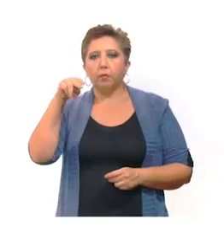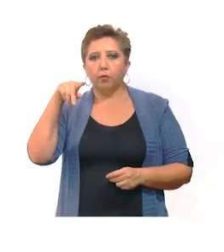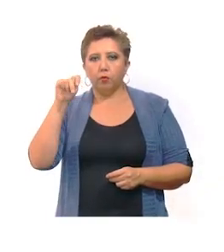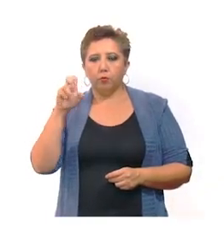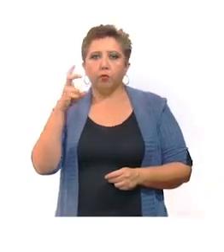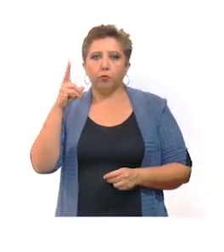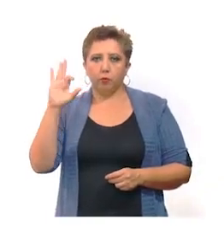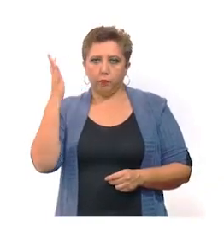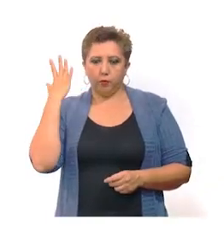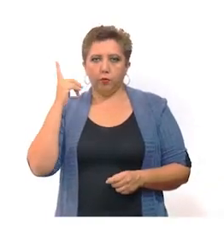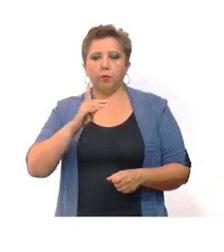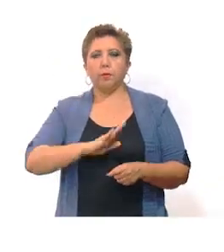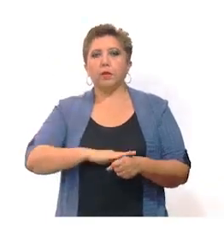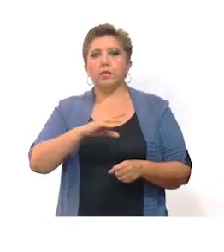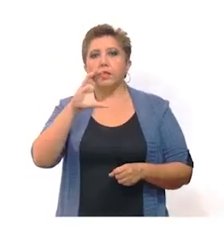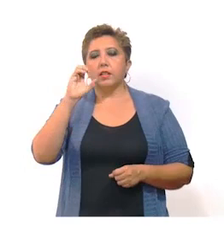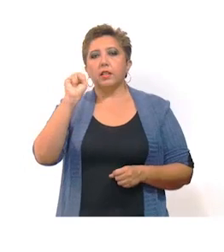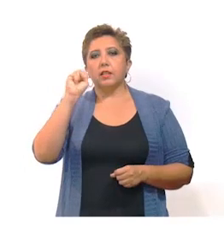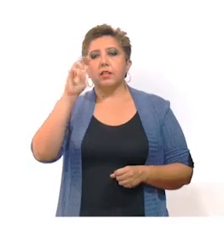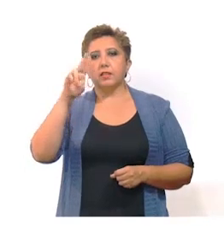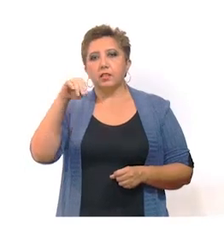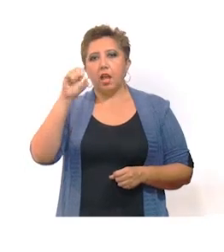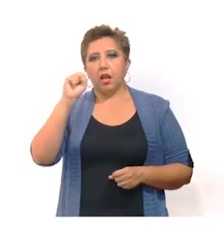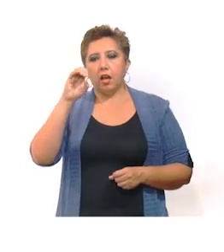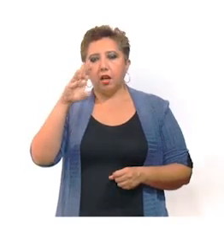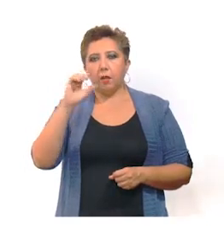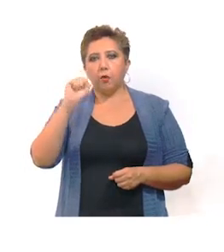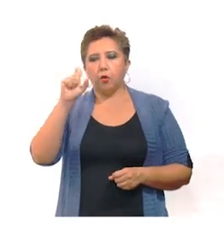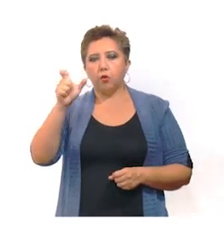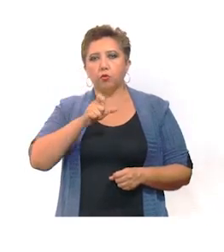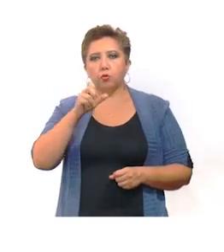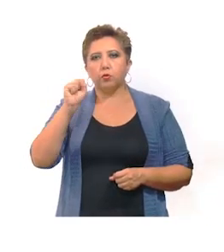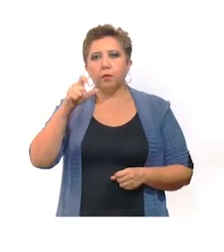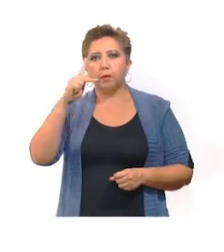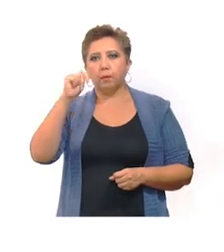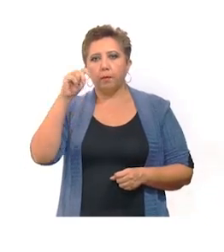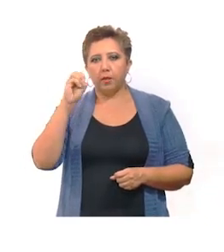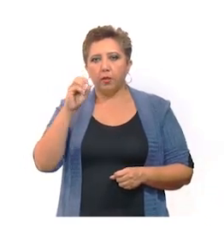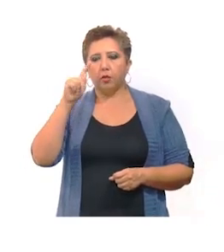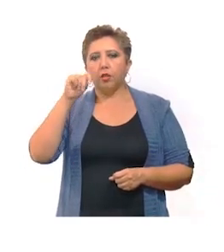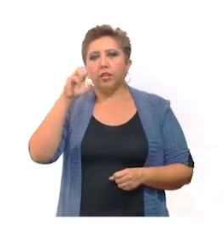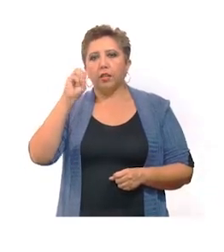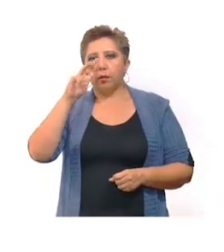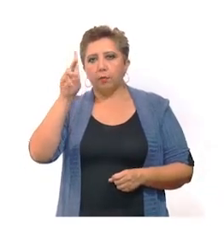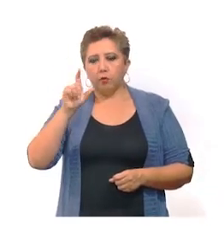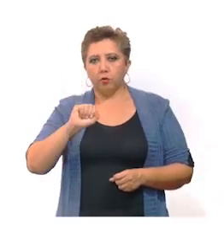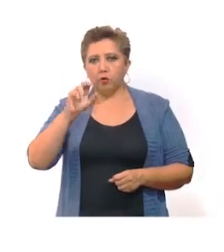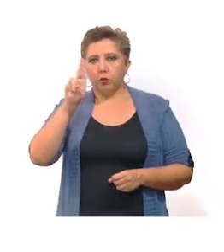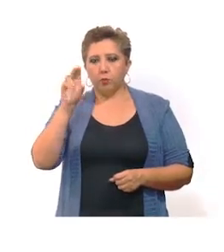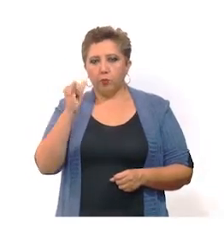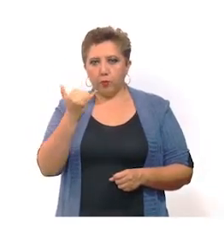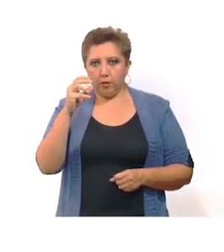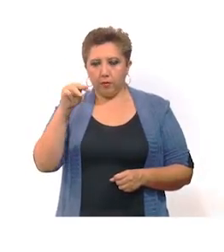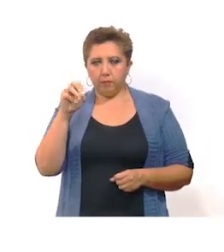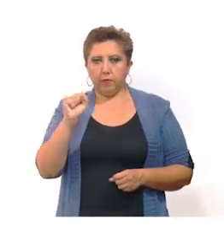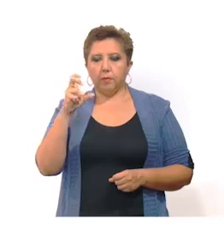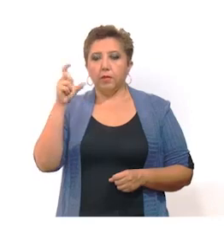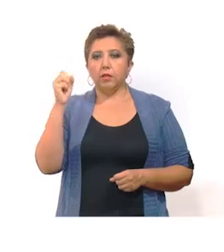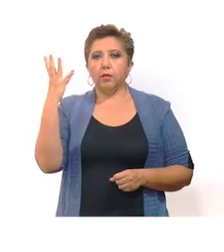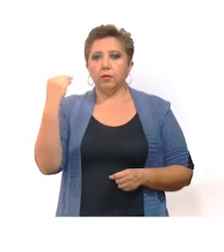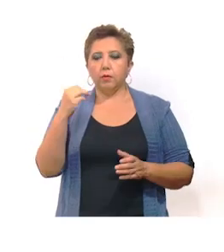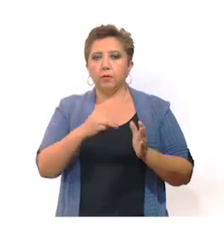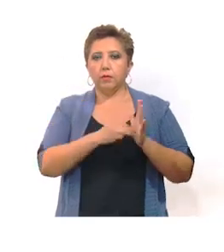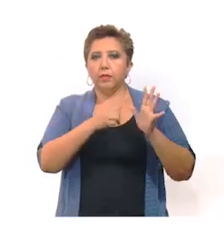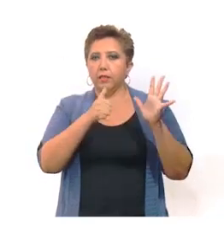foráneos y uno más en Cazacap, Maní, Maxcanú, Oxcuscap, Peto, Temozón, Tizimín y Guayma. De los